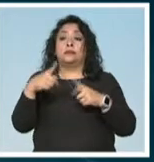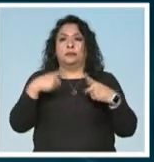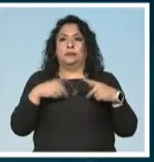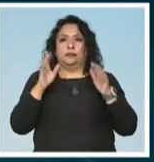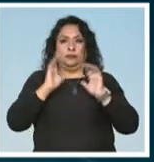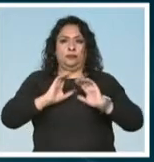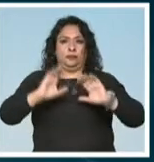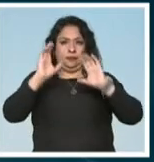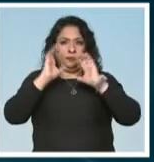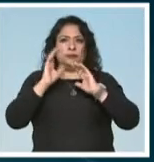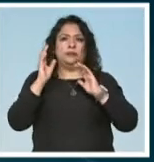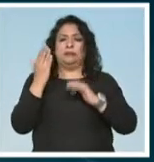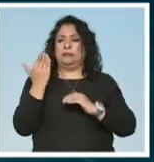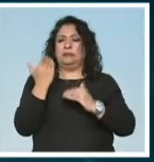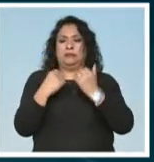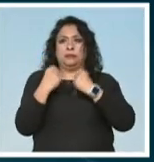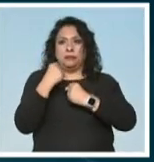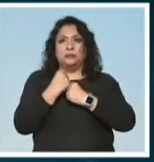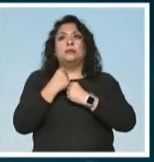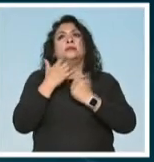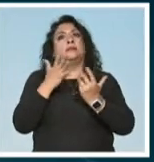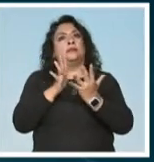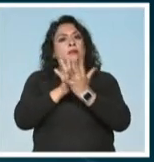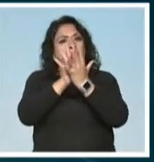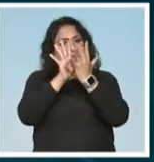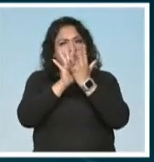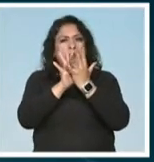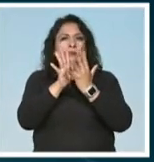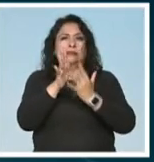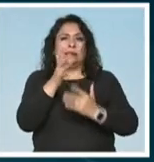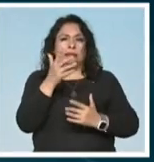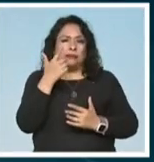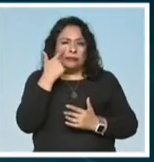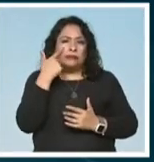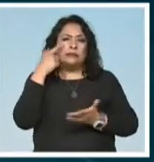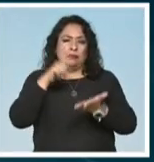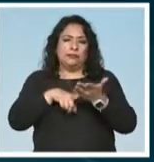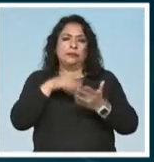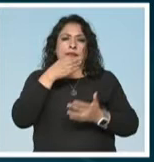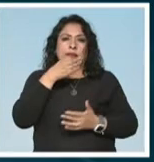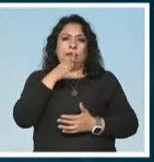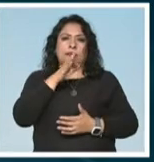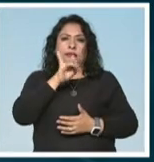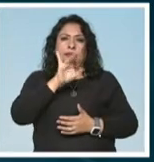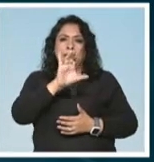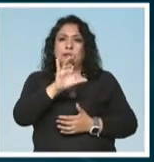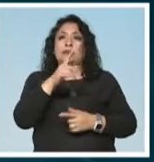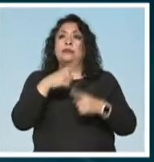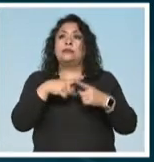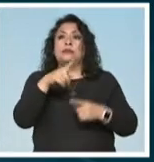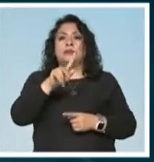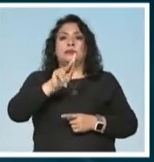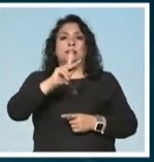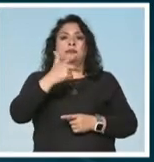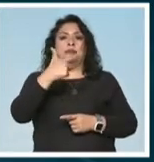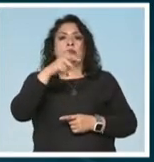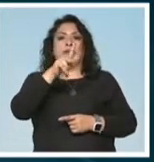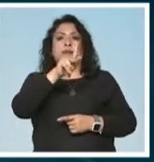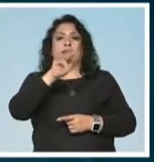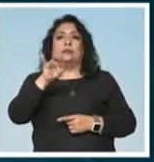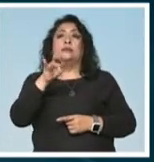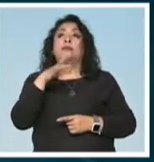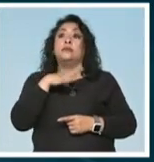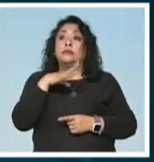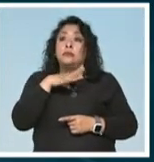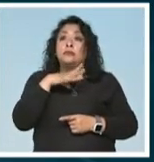que en años recientes ha estado presente regularmente en el Festival Internacional Cervantino. Me refiero a Philippe Jaruzzi, quien con